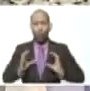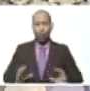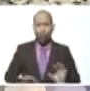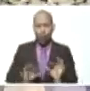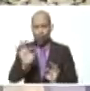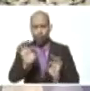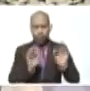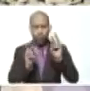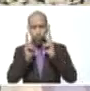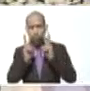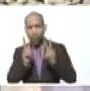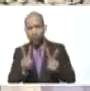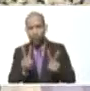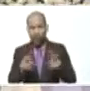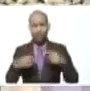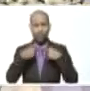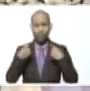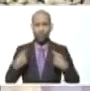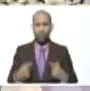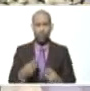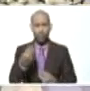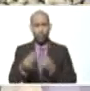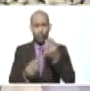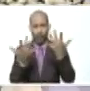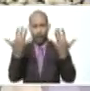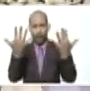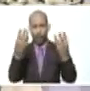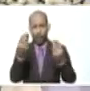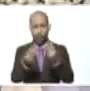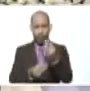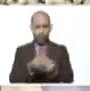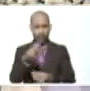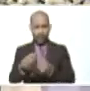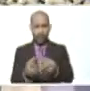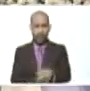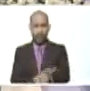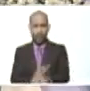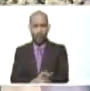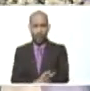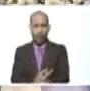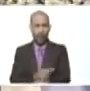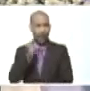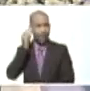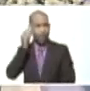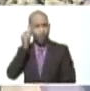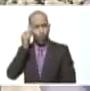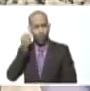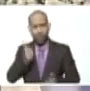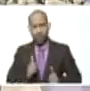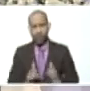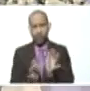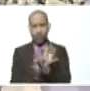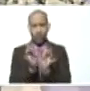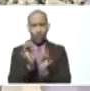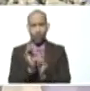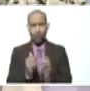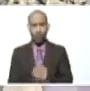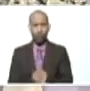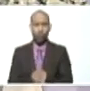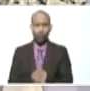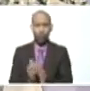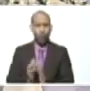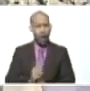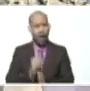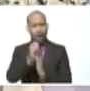lugar visible de los mismos por las manos hacendosas de las hermanas siervas de Jesús, bajo la guía de la postuladora de